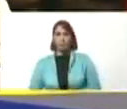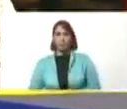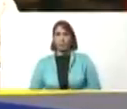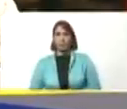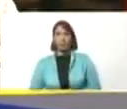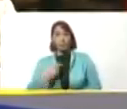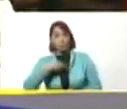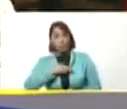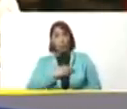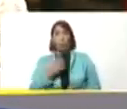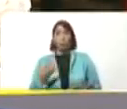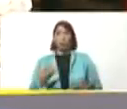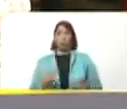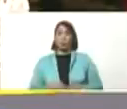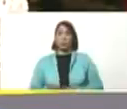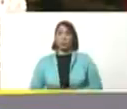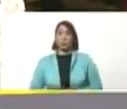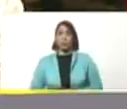nosotros hemos salido